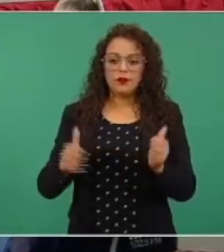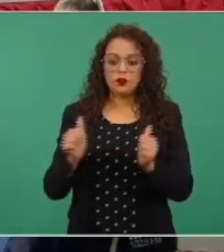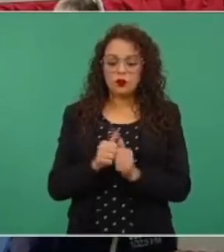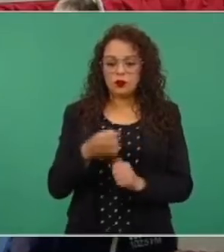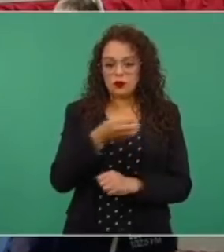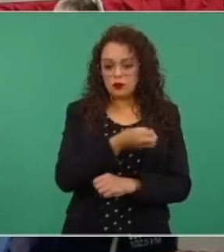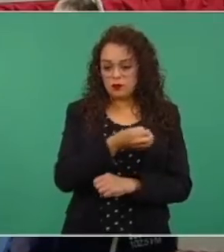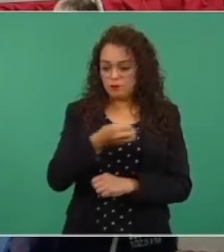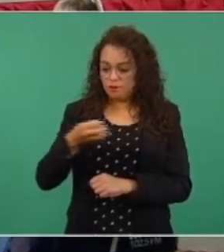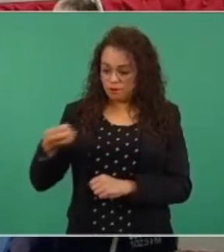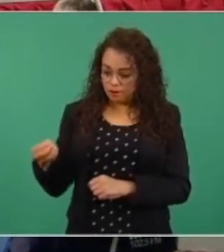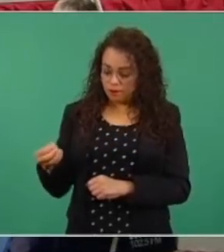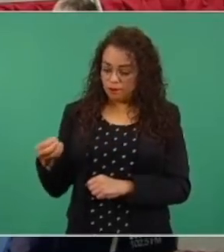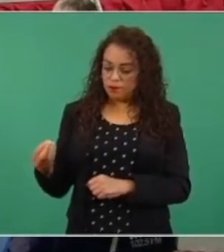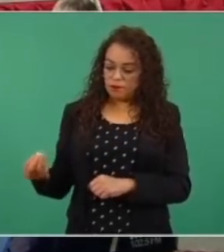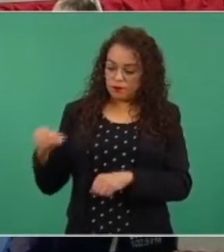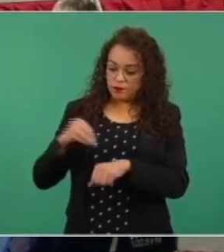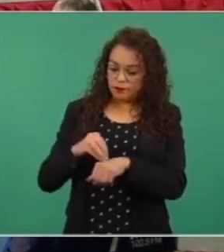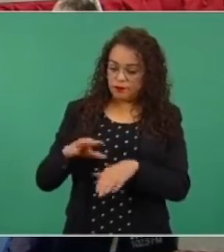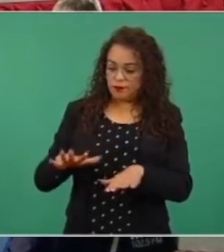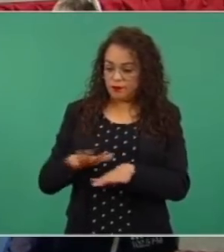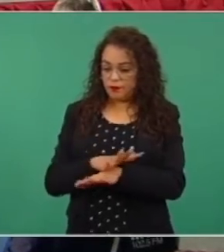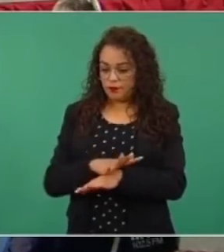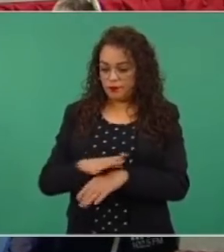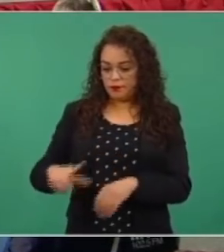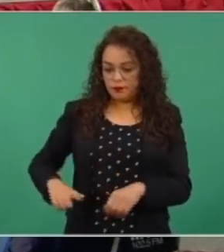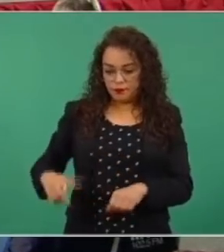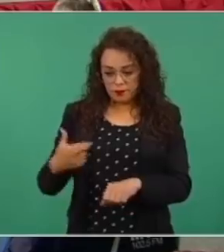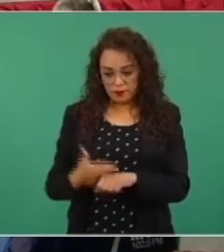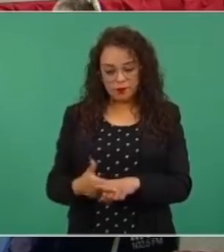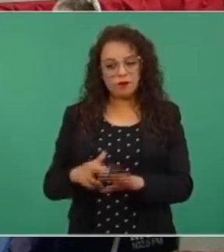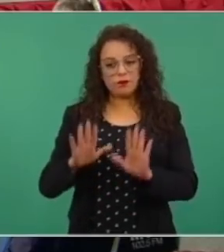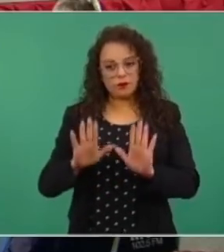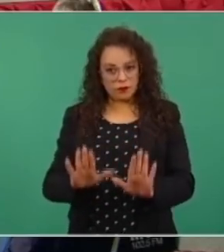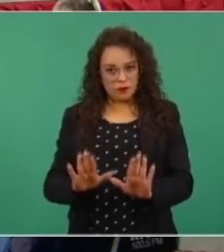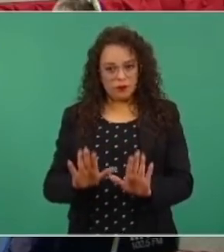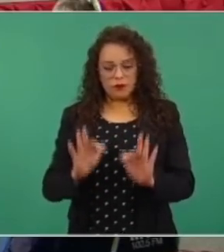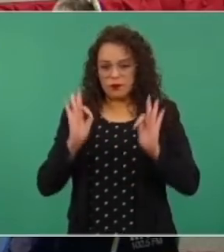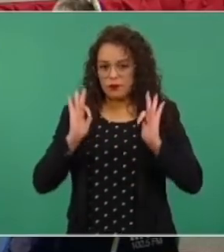ordenado, pacífico, con buen entendimiento.